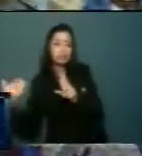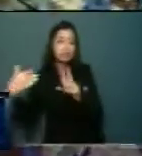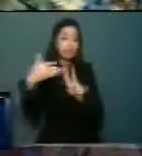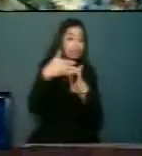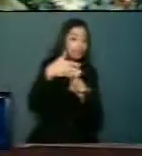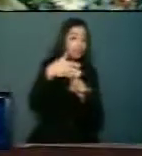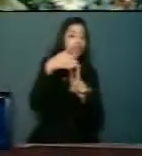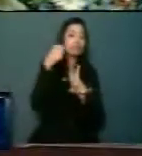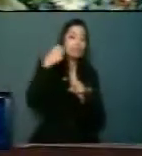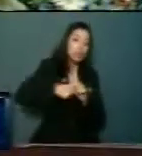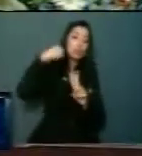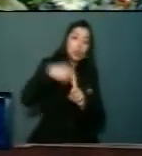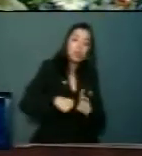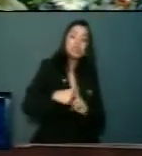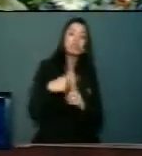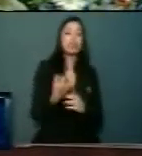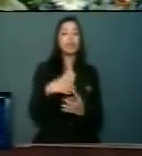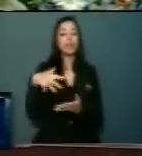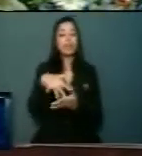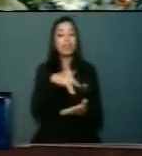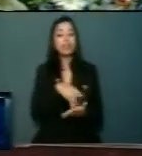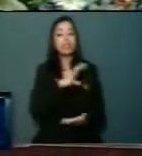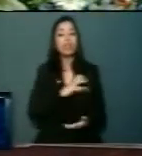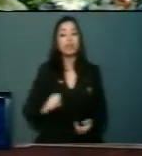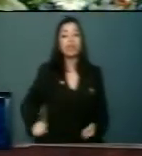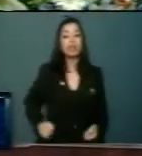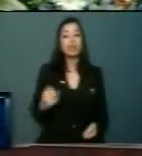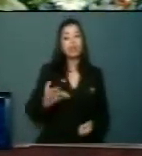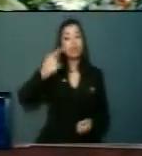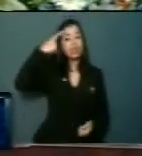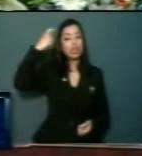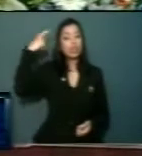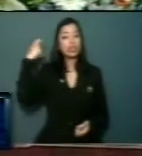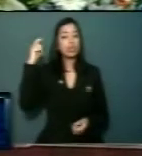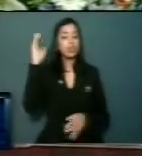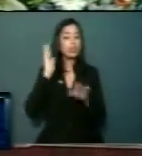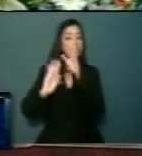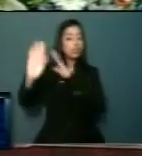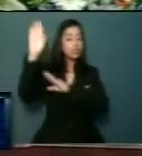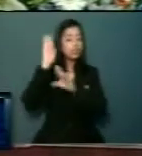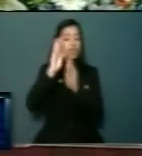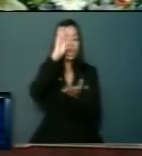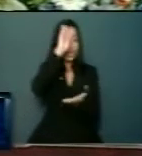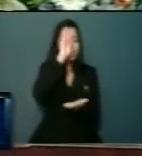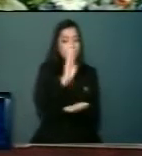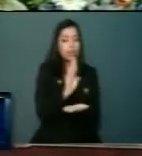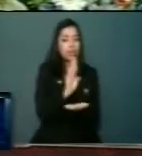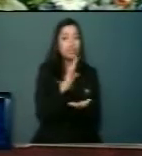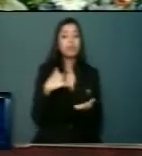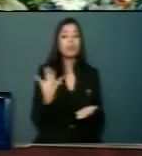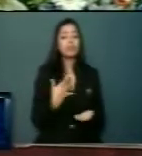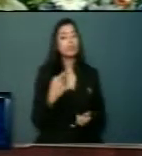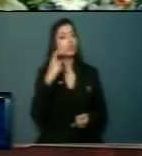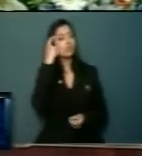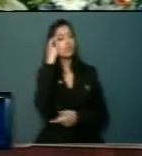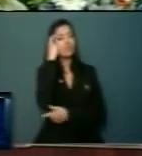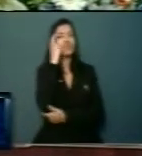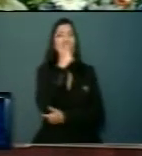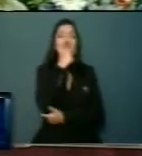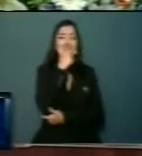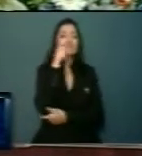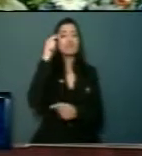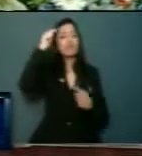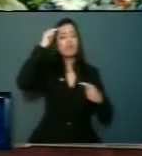salvadoreños y salvadoreñas recordemos la historia con respeto y profundidad, para que reflexionemos y evaluemos con